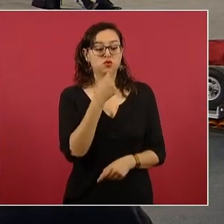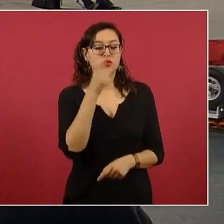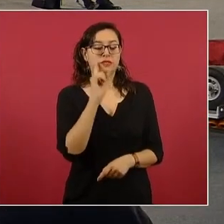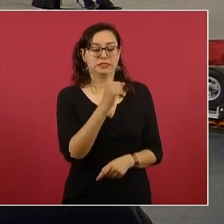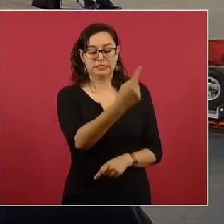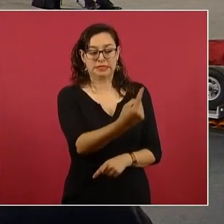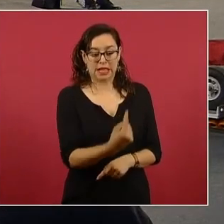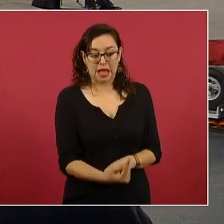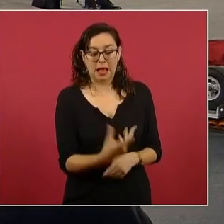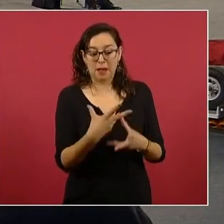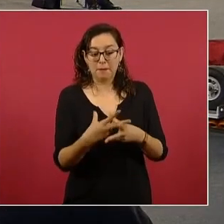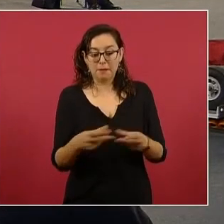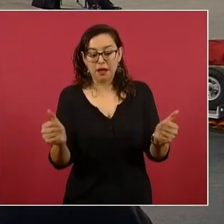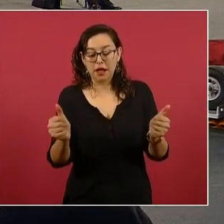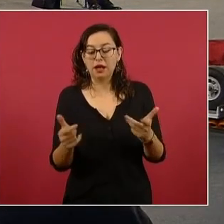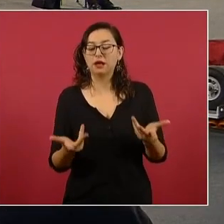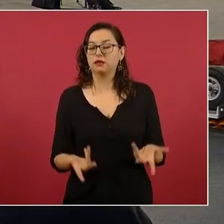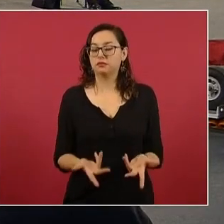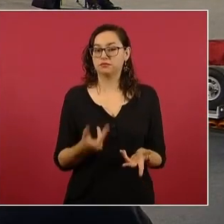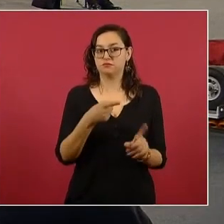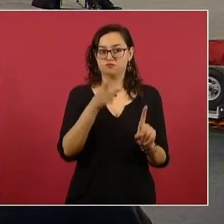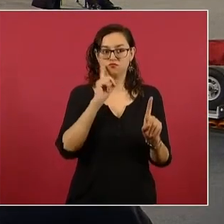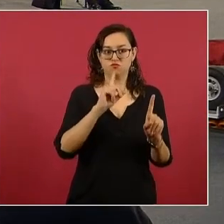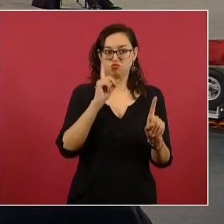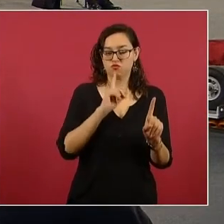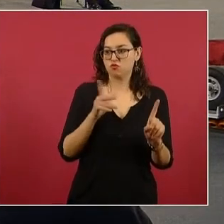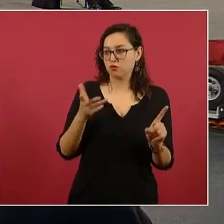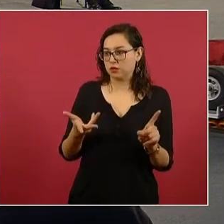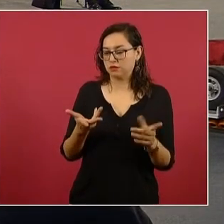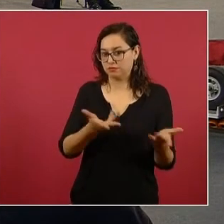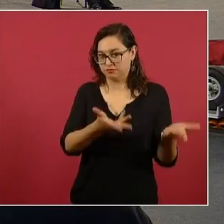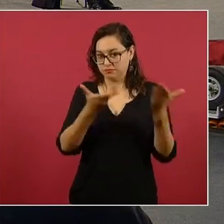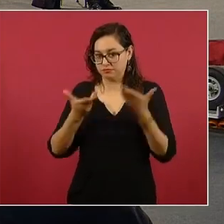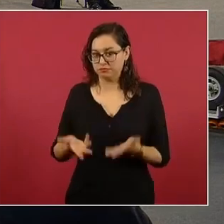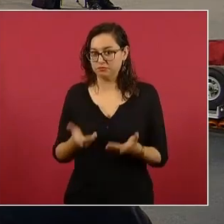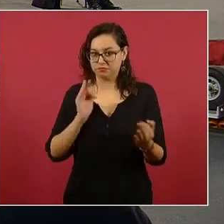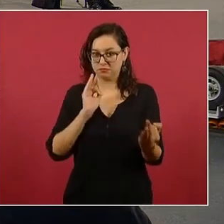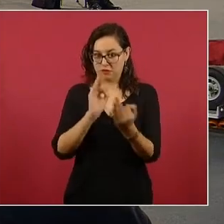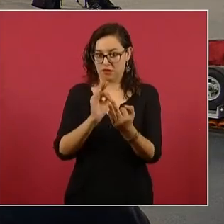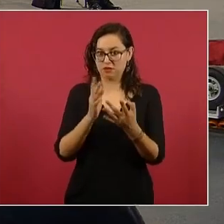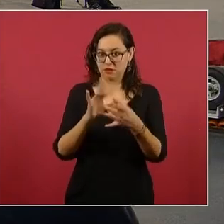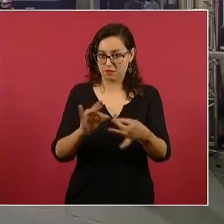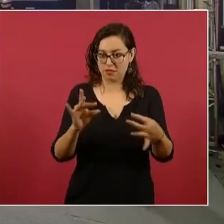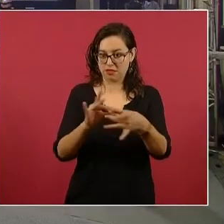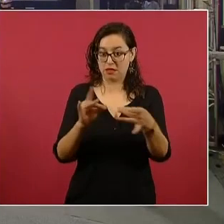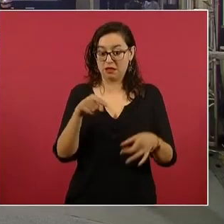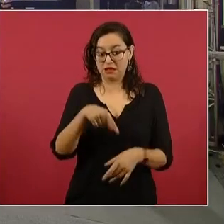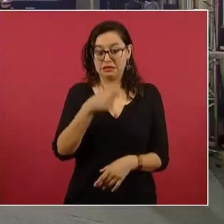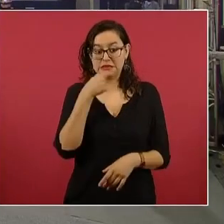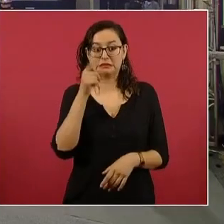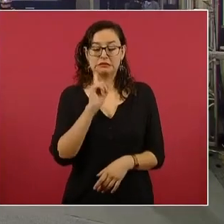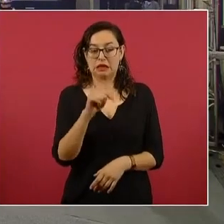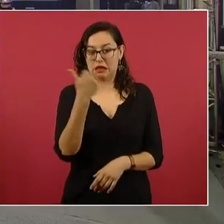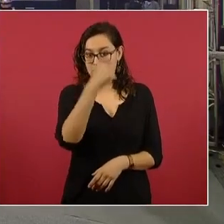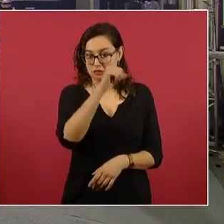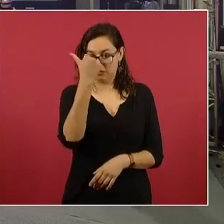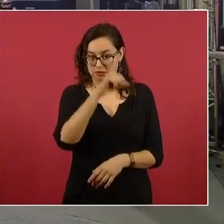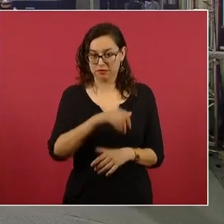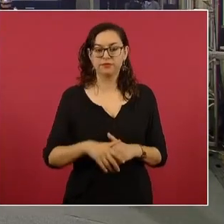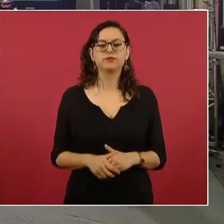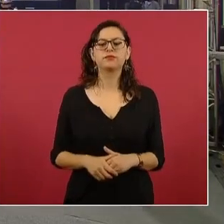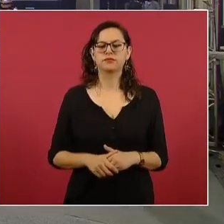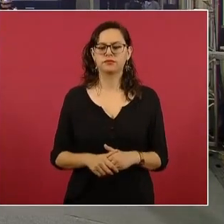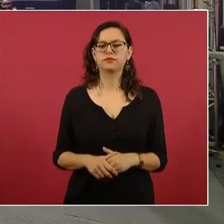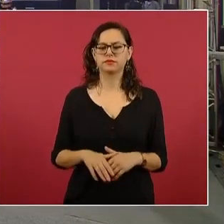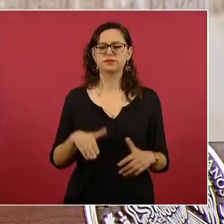localicen y que se difunda la alerta Amber de la niña, que además es autista? Y aquí también le entrego la documentación. Sí, va a estar Alejandro Encinas